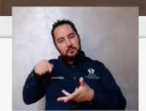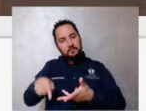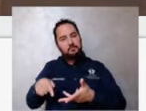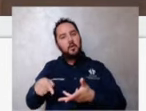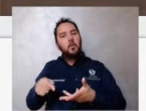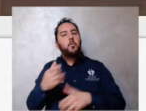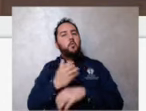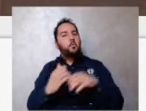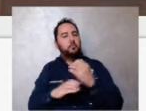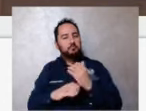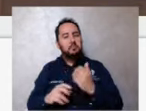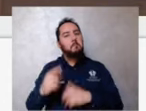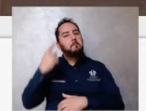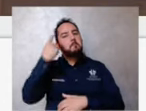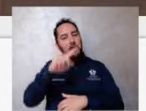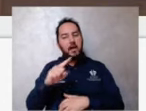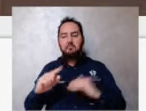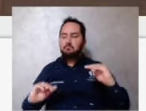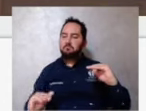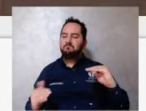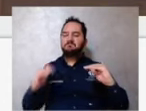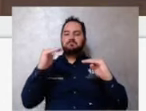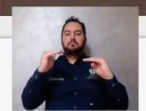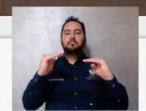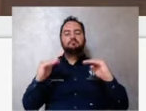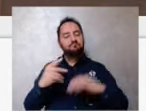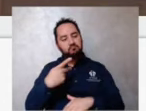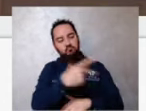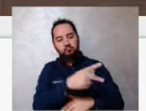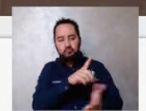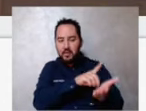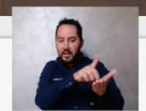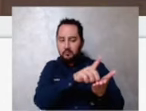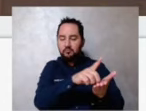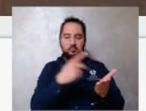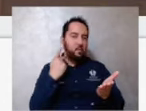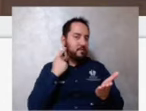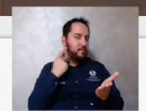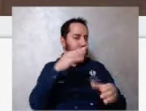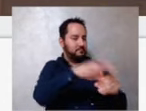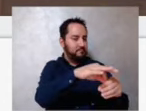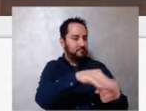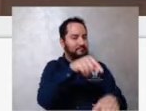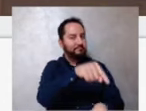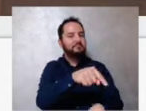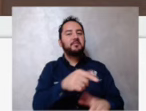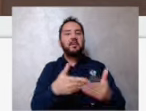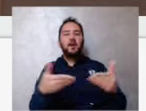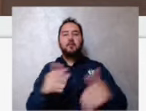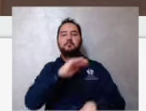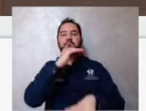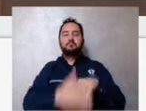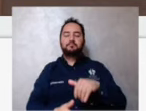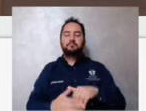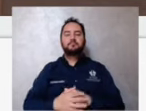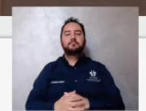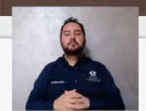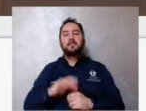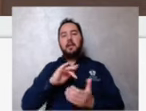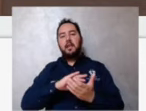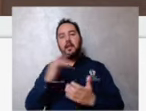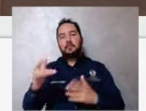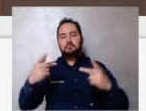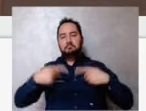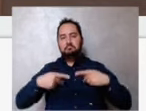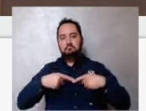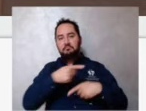que sean necesarias para el correcto ejercicio de sus derechos políticos y electorales. Hemos llegado al final de esta transmisión en vivo. Agradecemos